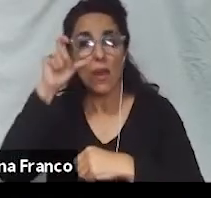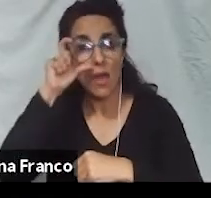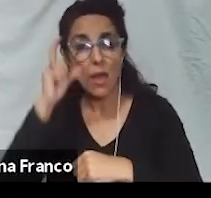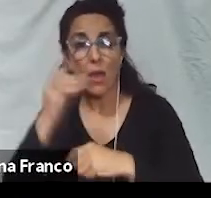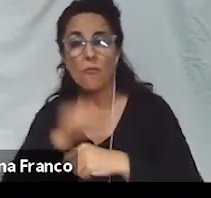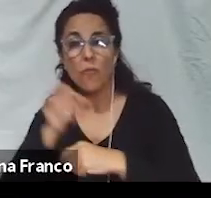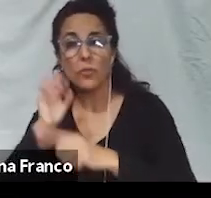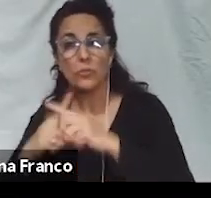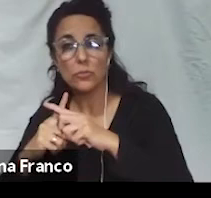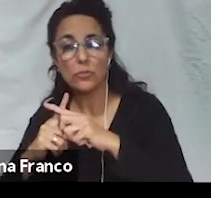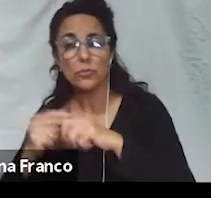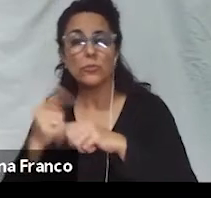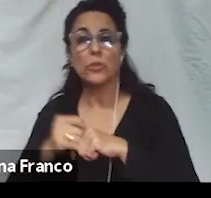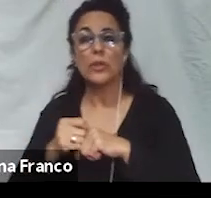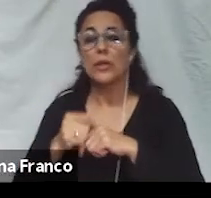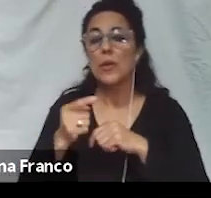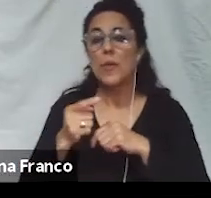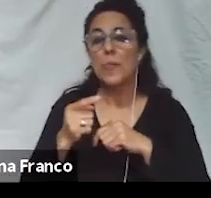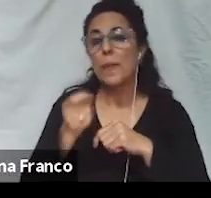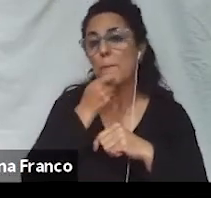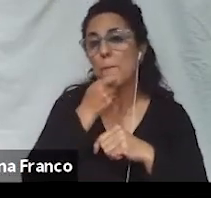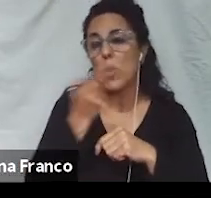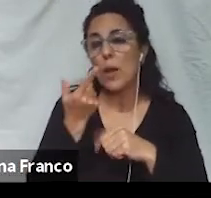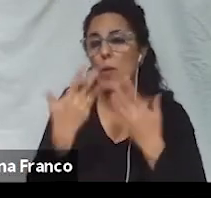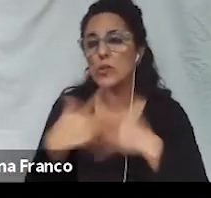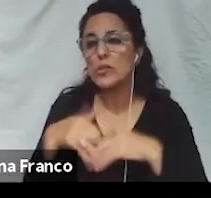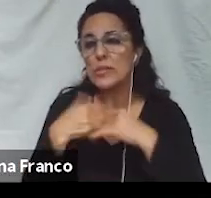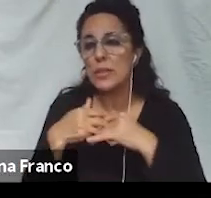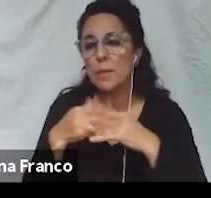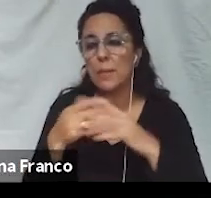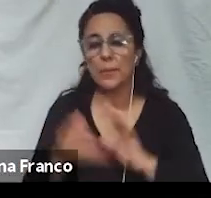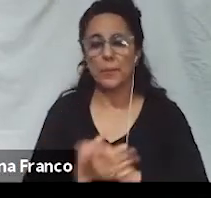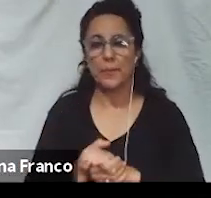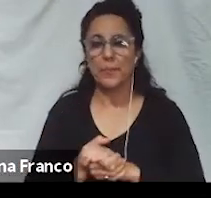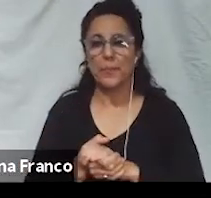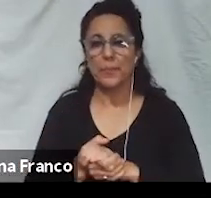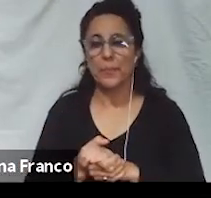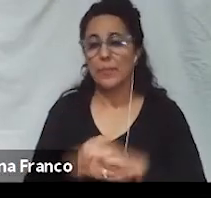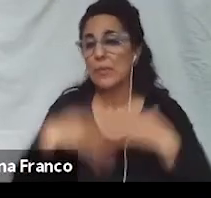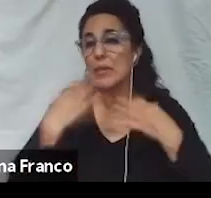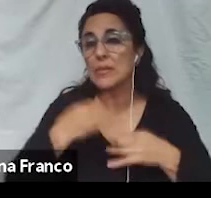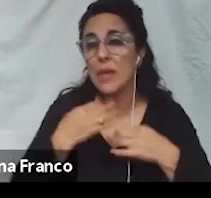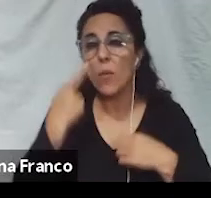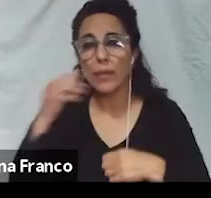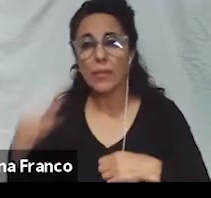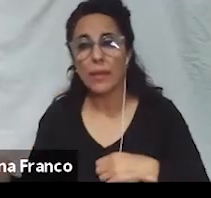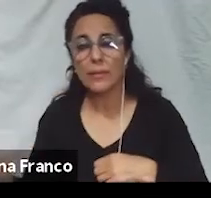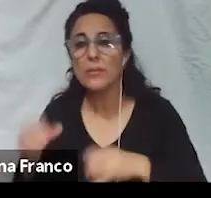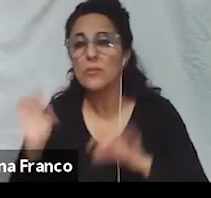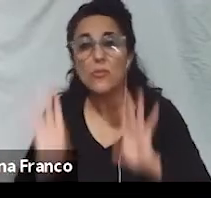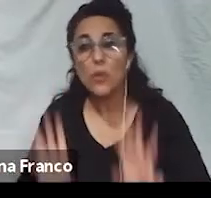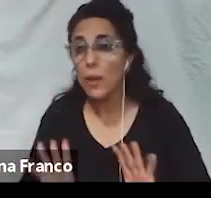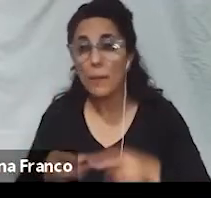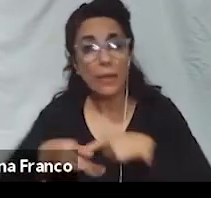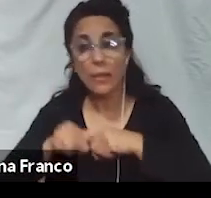decir, necesito que sea accesible únicamente para navegadores Firefox en sistema operativo Linux. Entonces tú sabrás que el testing lo tienes